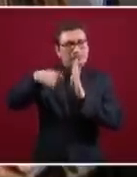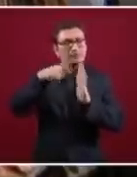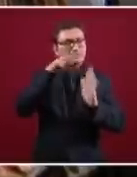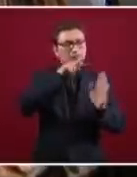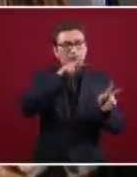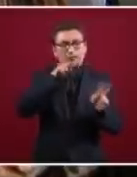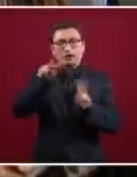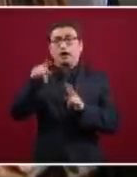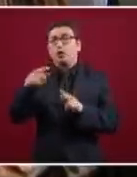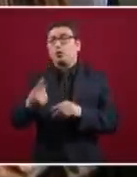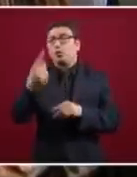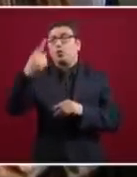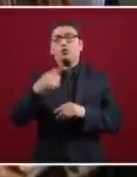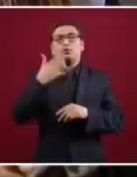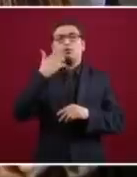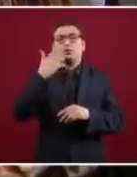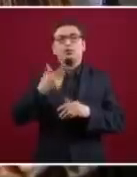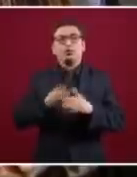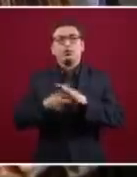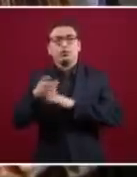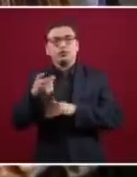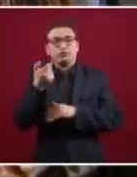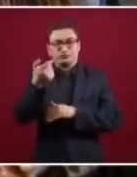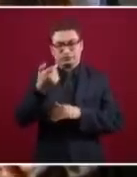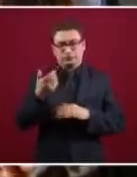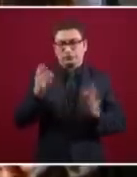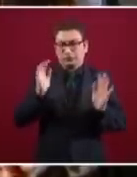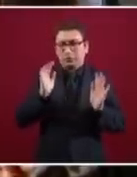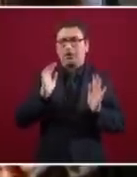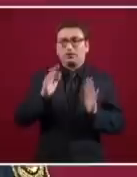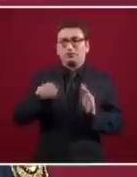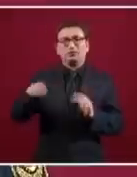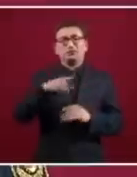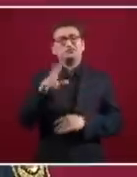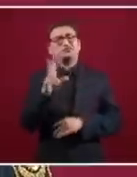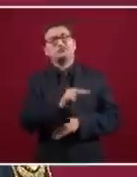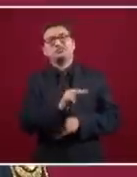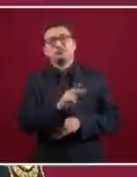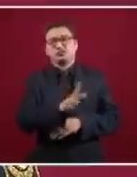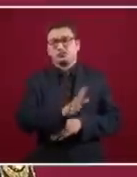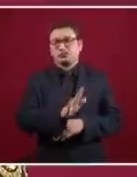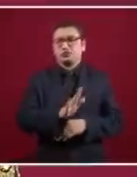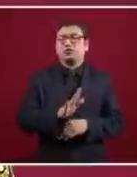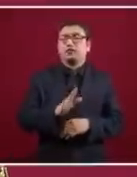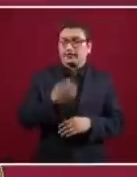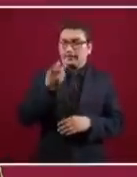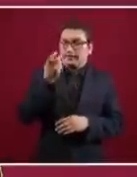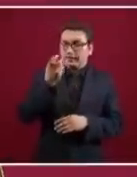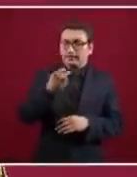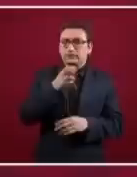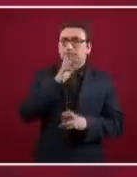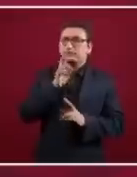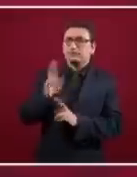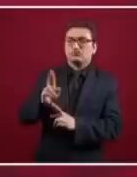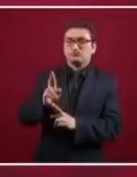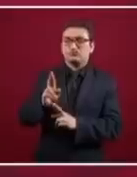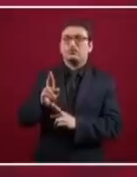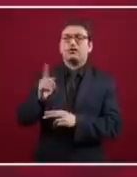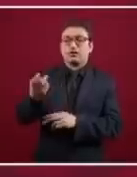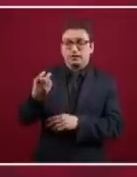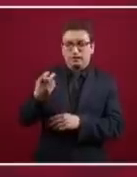ofrecimiento de dinero y hay una negación a eso y como respuesta a esa negación